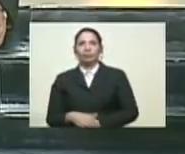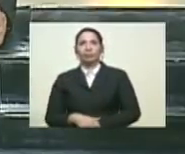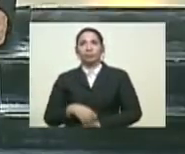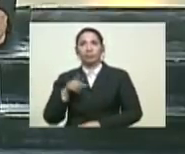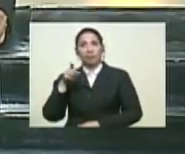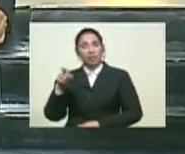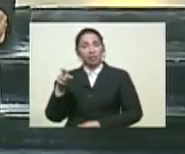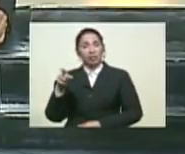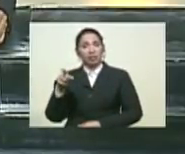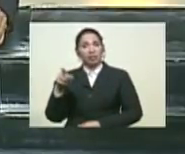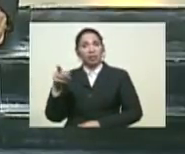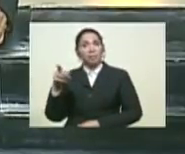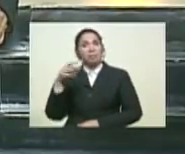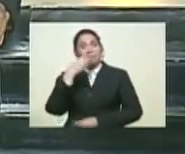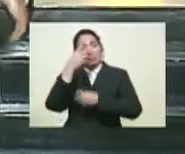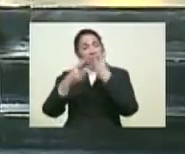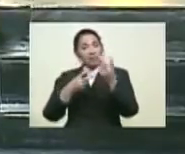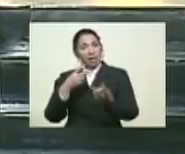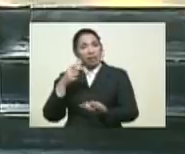Y él me dice,